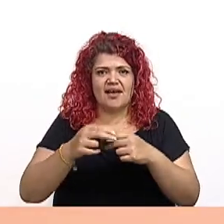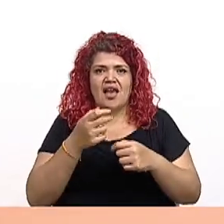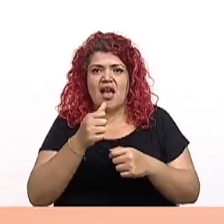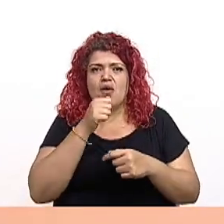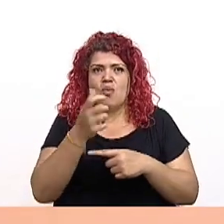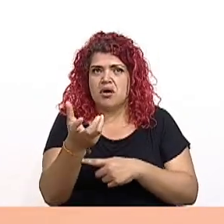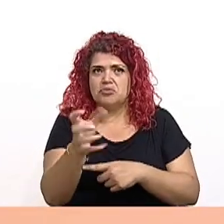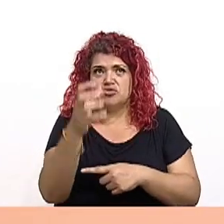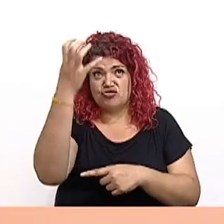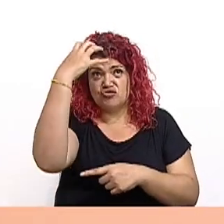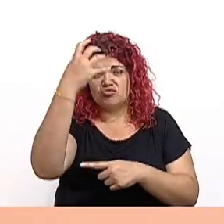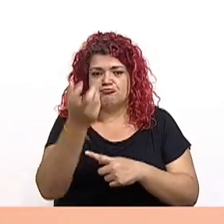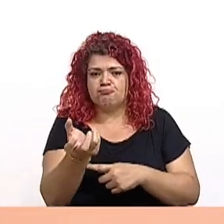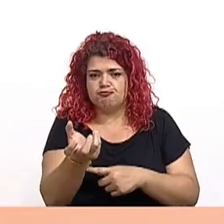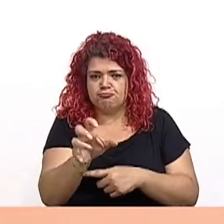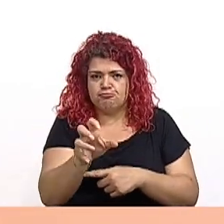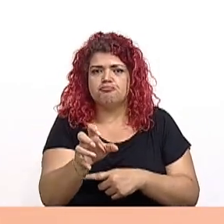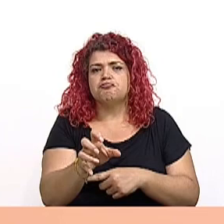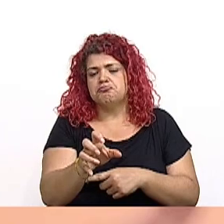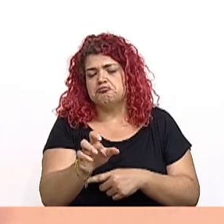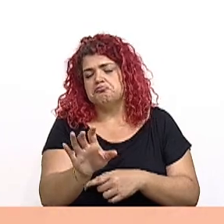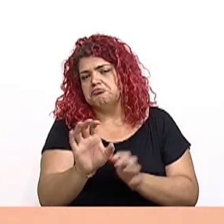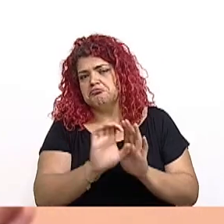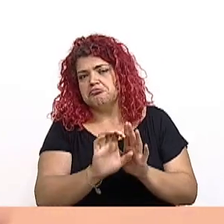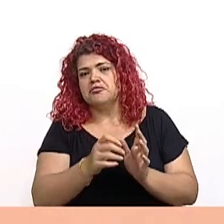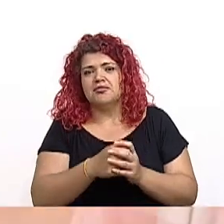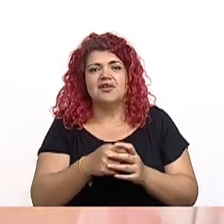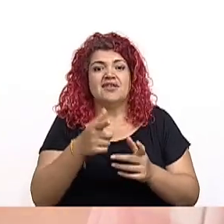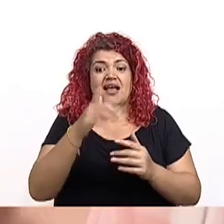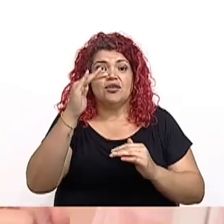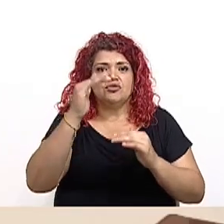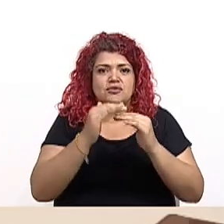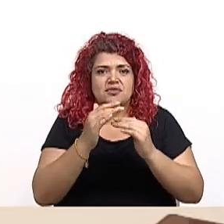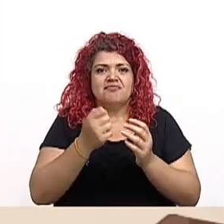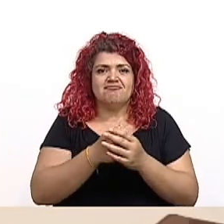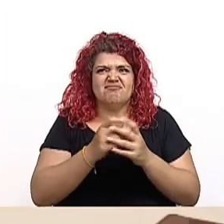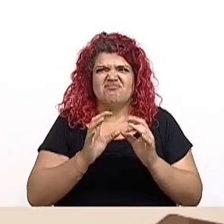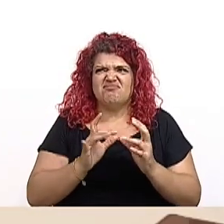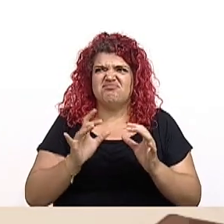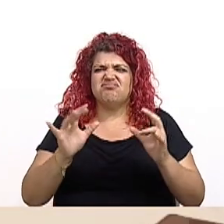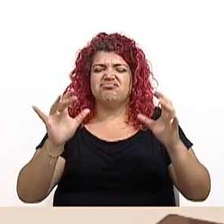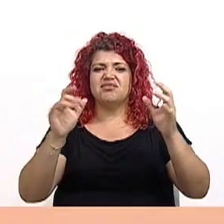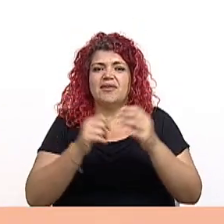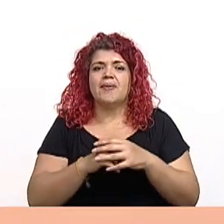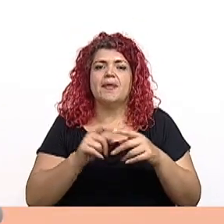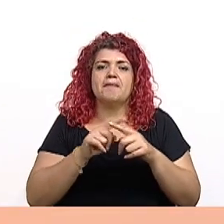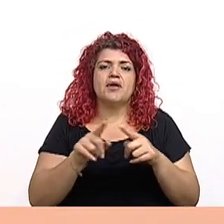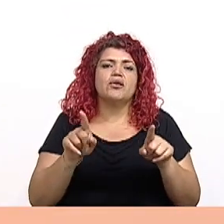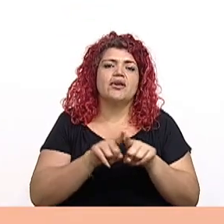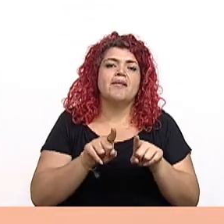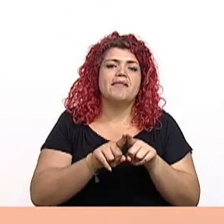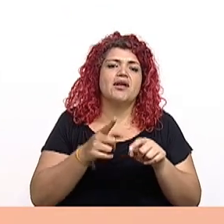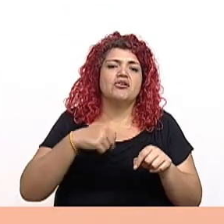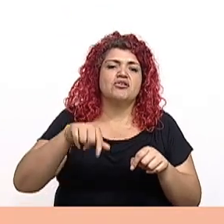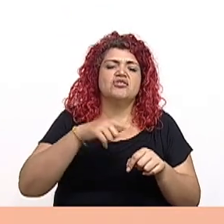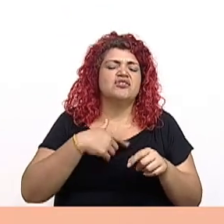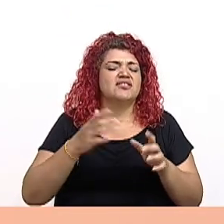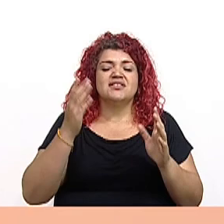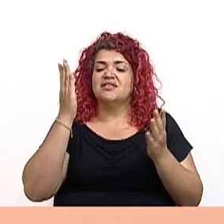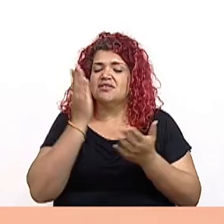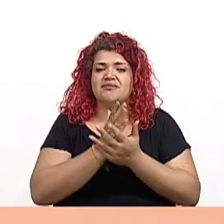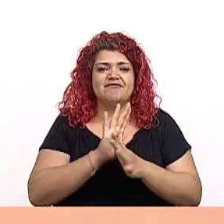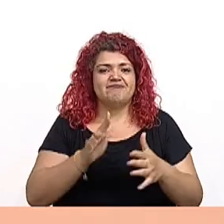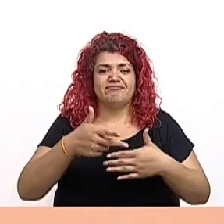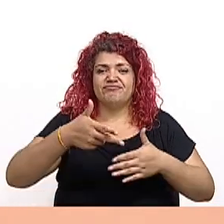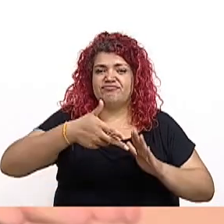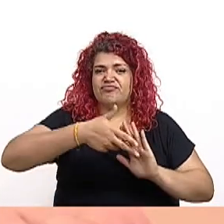agua y eso nos va a ayudar a reducir estos gases, fijo. Pero también lo que tenemos que hacer es dejar de usar combustibles